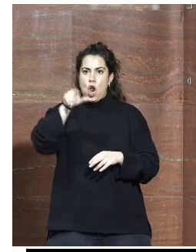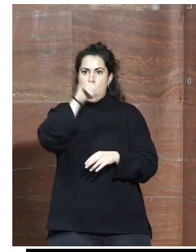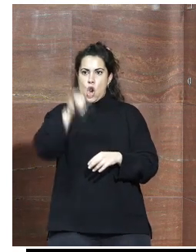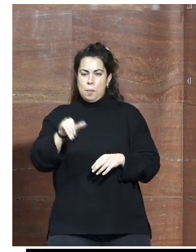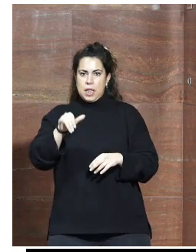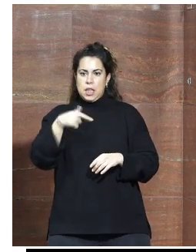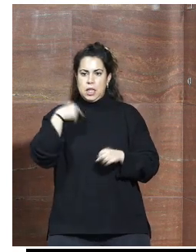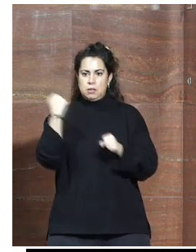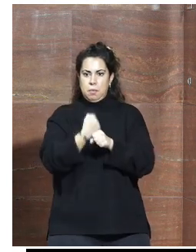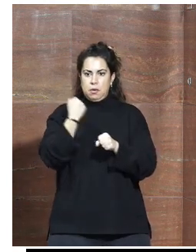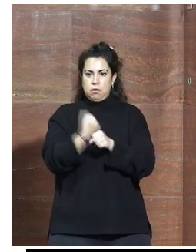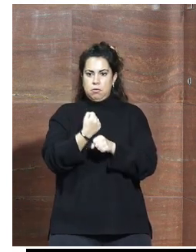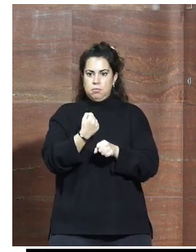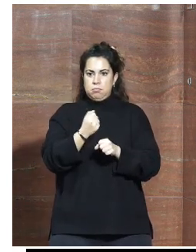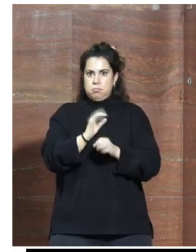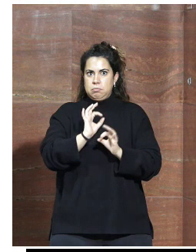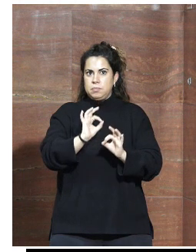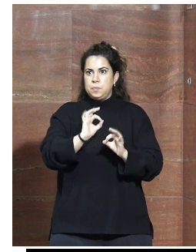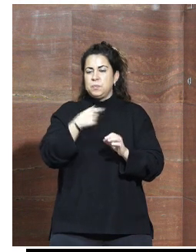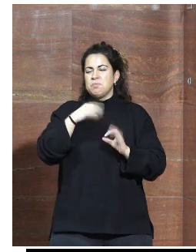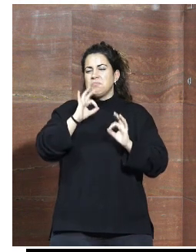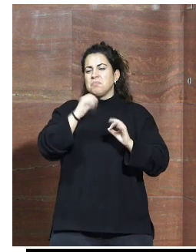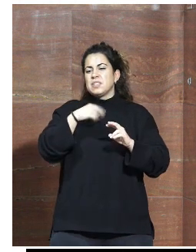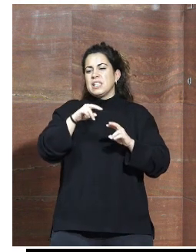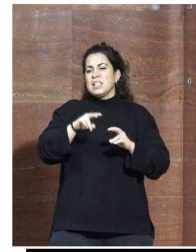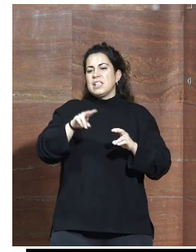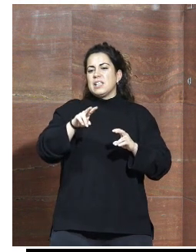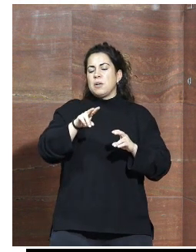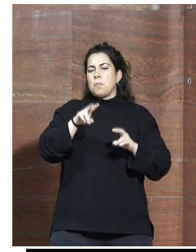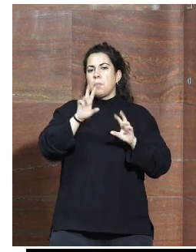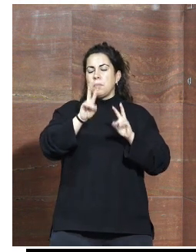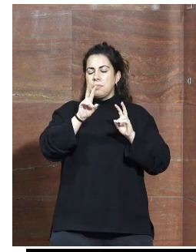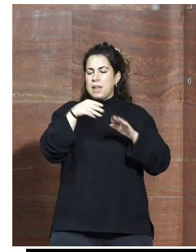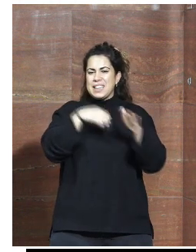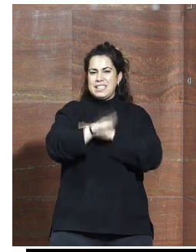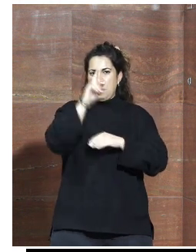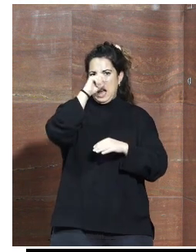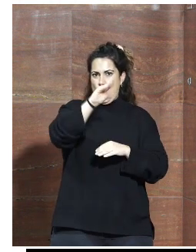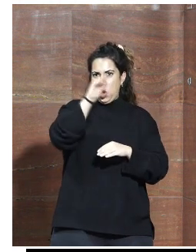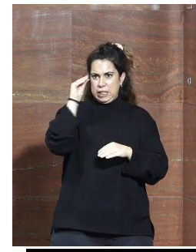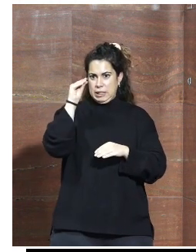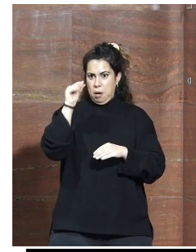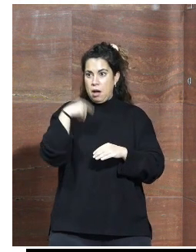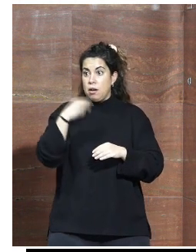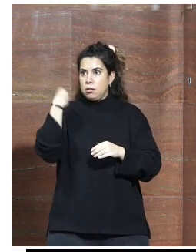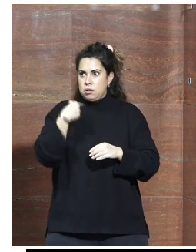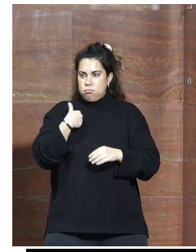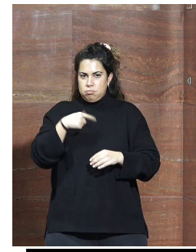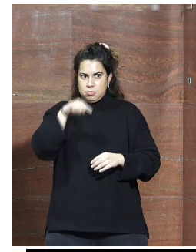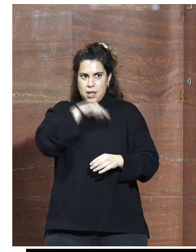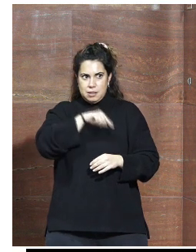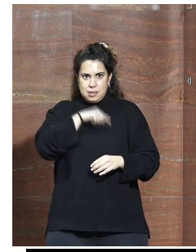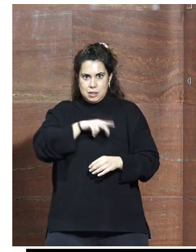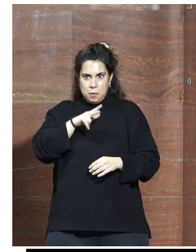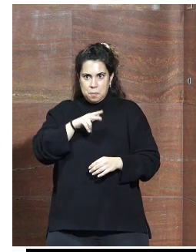Afanias, coordinando el Servicio de Accesibilidad Cognitiva e Inclusión. Y bueno, pues me siento un privilegiado por poder